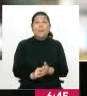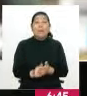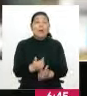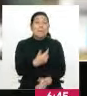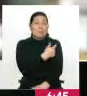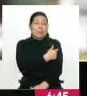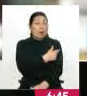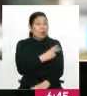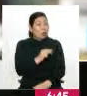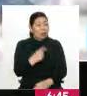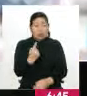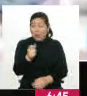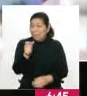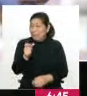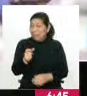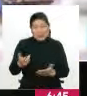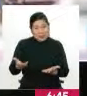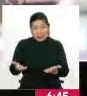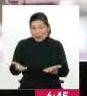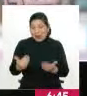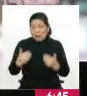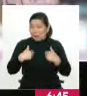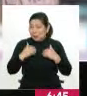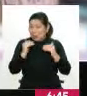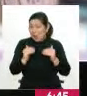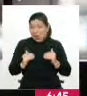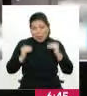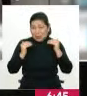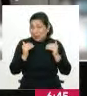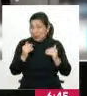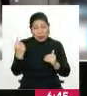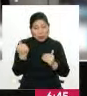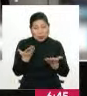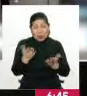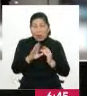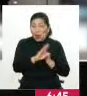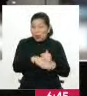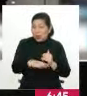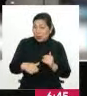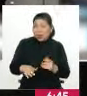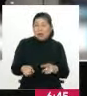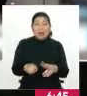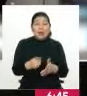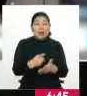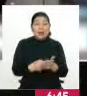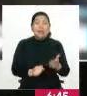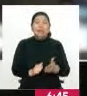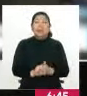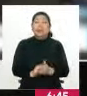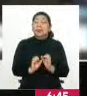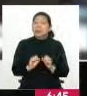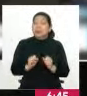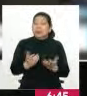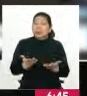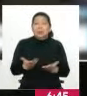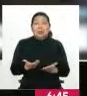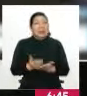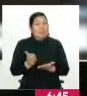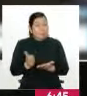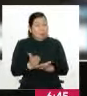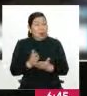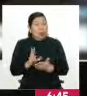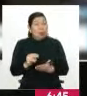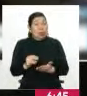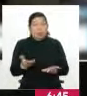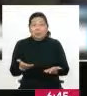la vacunación, no solamente en personas adultas, sino también y sobre todo en los niños, ¿no? Que por cierto tienen este problema de no